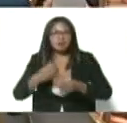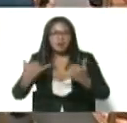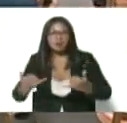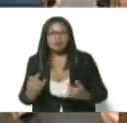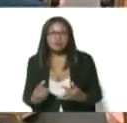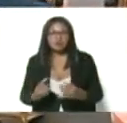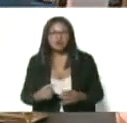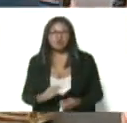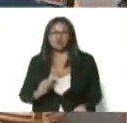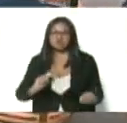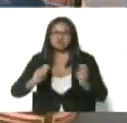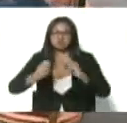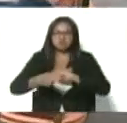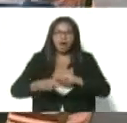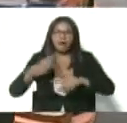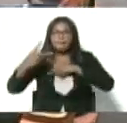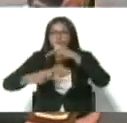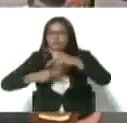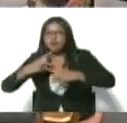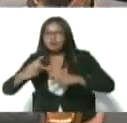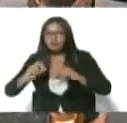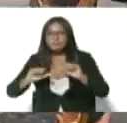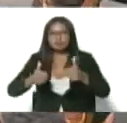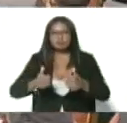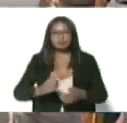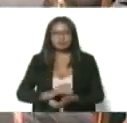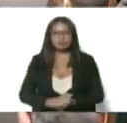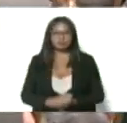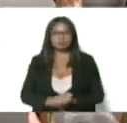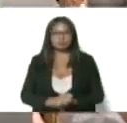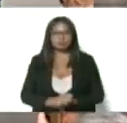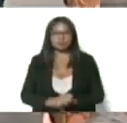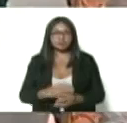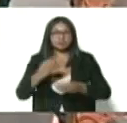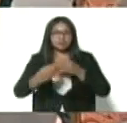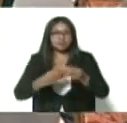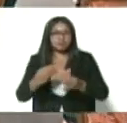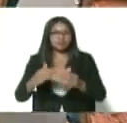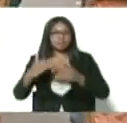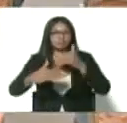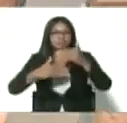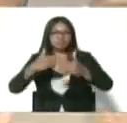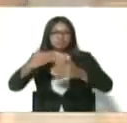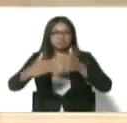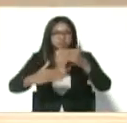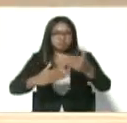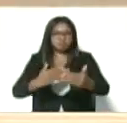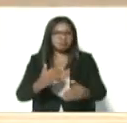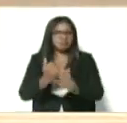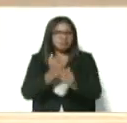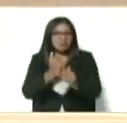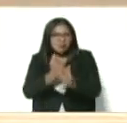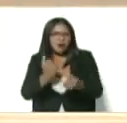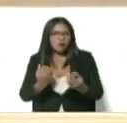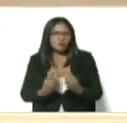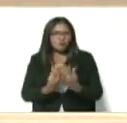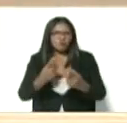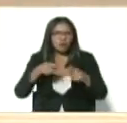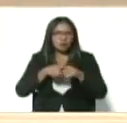político un buen ciclo político de realizaciones de avance de progreso de trabajo